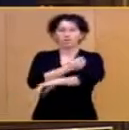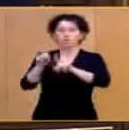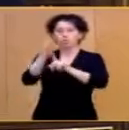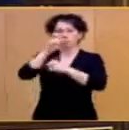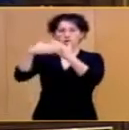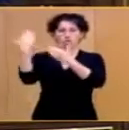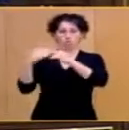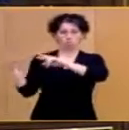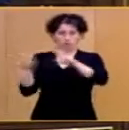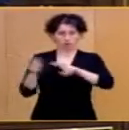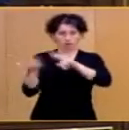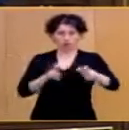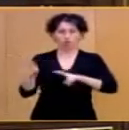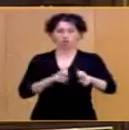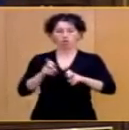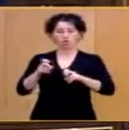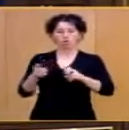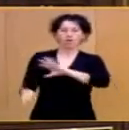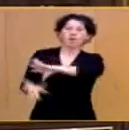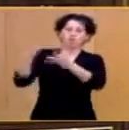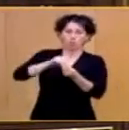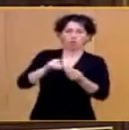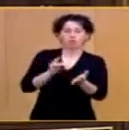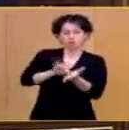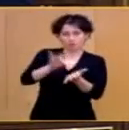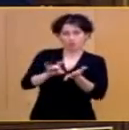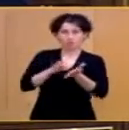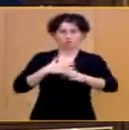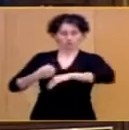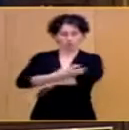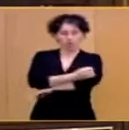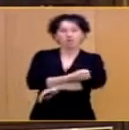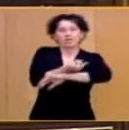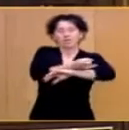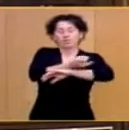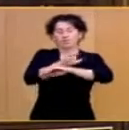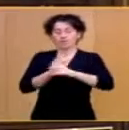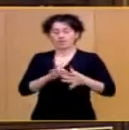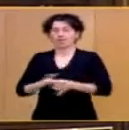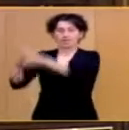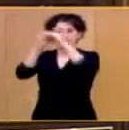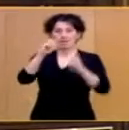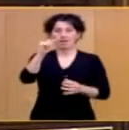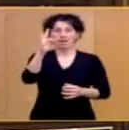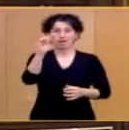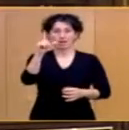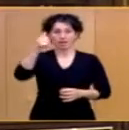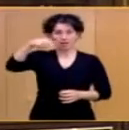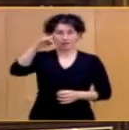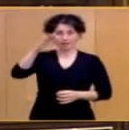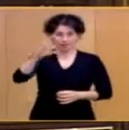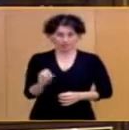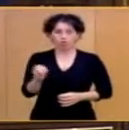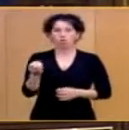de la red a las altas prestaciones ferroviarias, la ejecución del eje atlántico desde Ferrol hasta Tui. Se debe de potenciar la